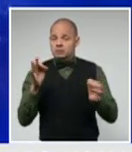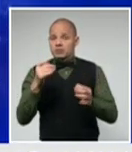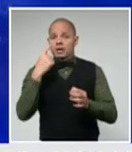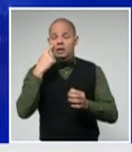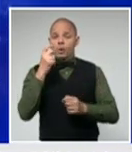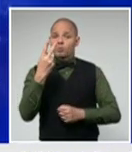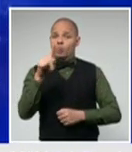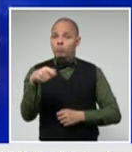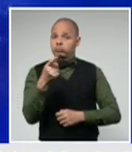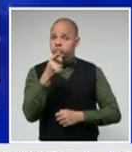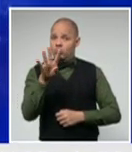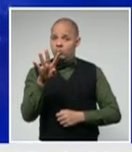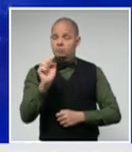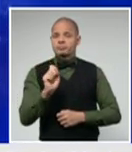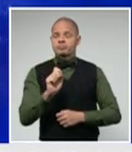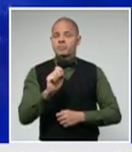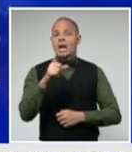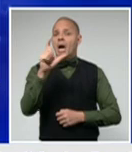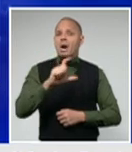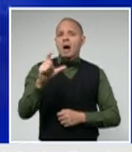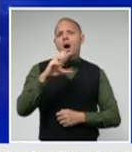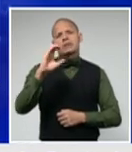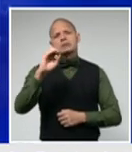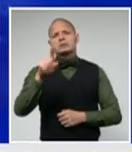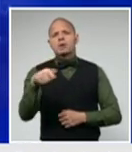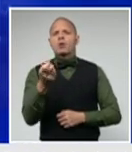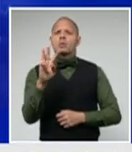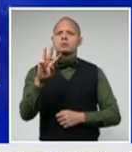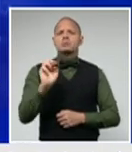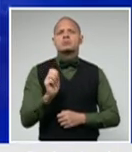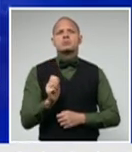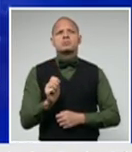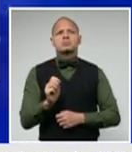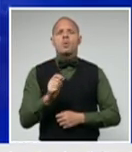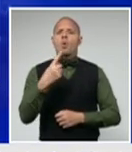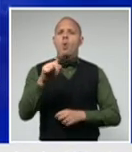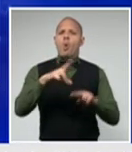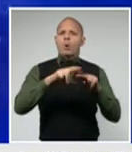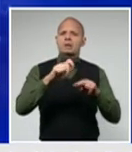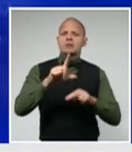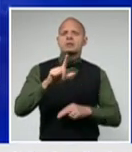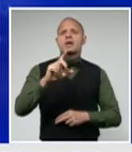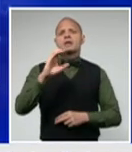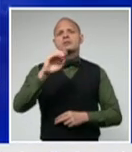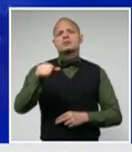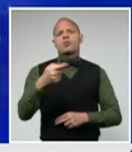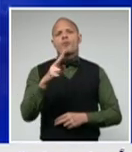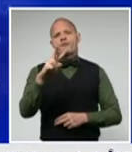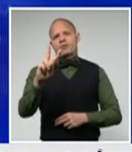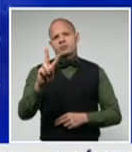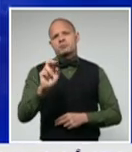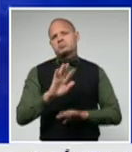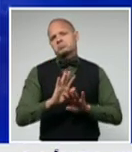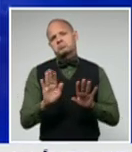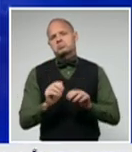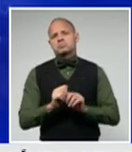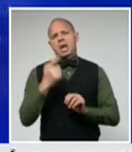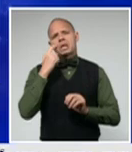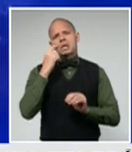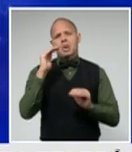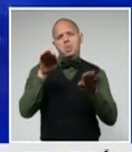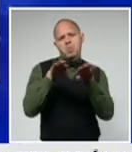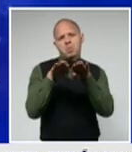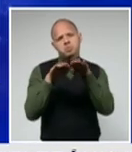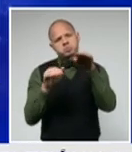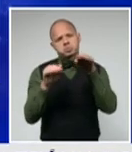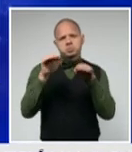2,14, Camagüey con 0,39 y Holguín con 0,20, pues tienen tasas similares a las del